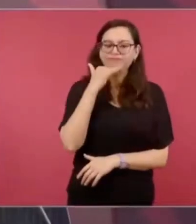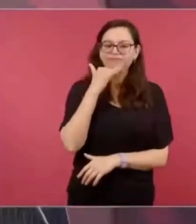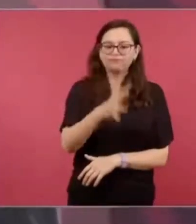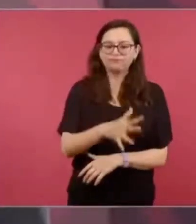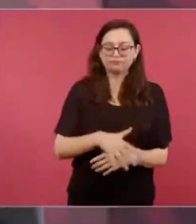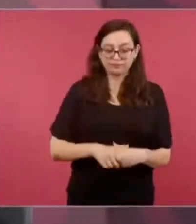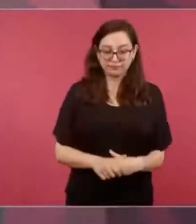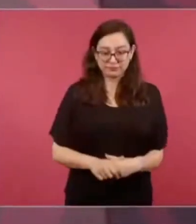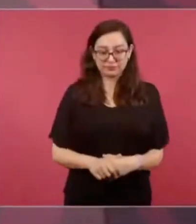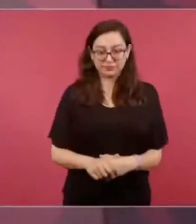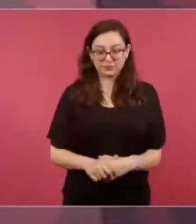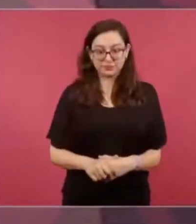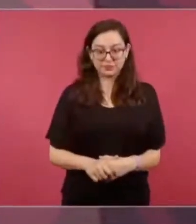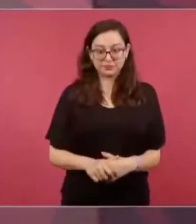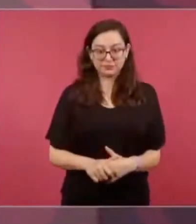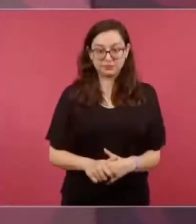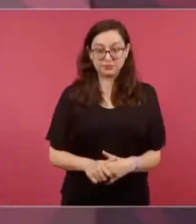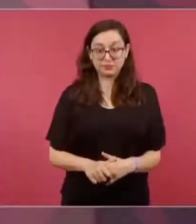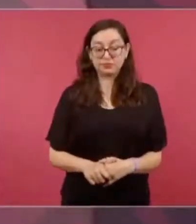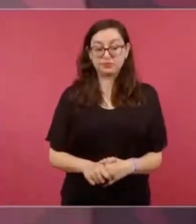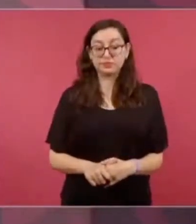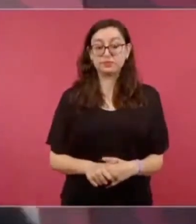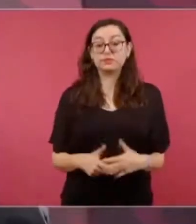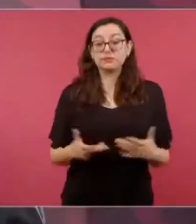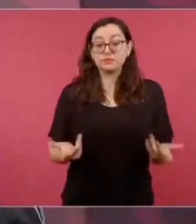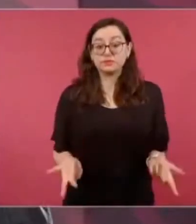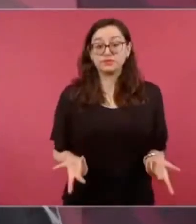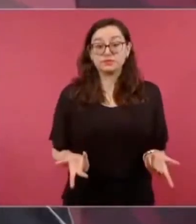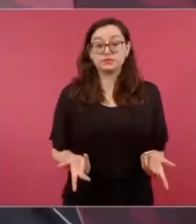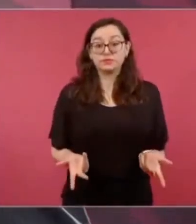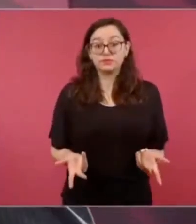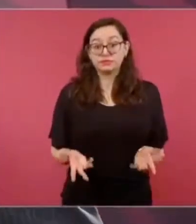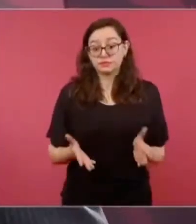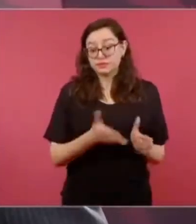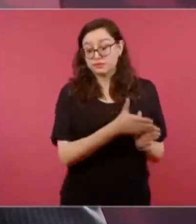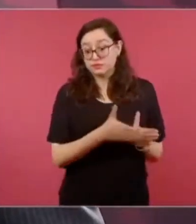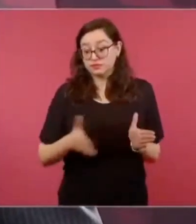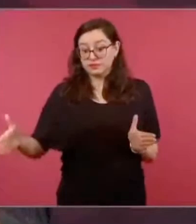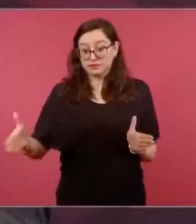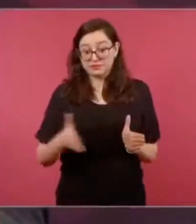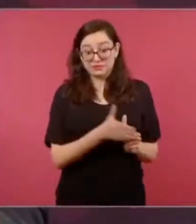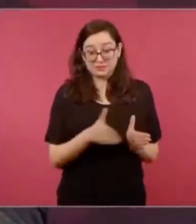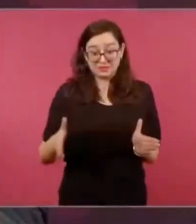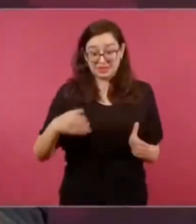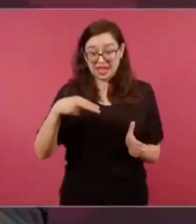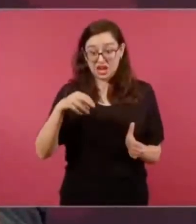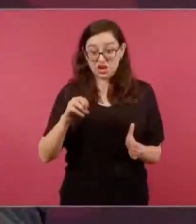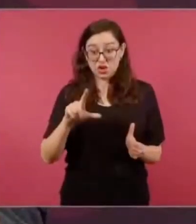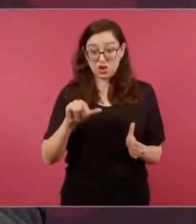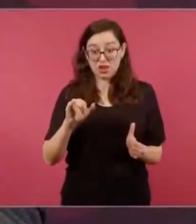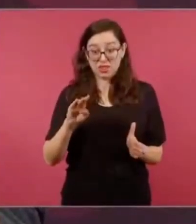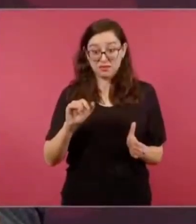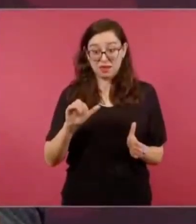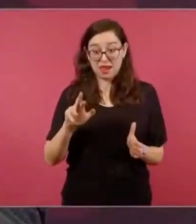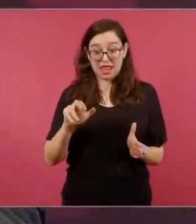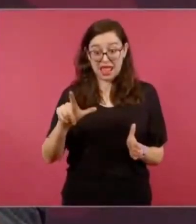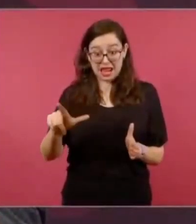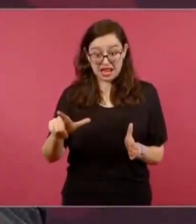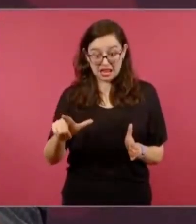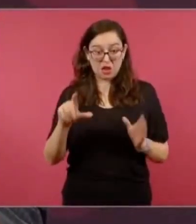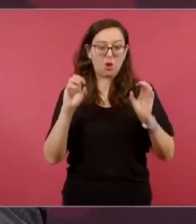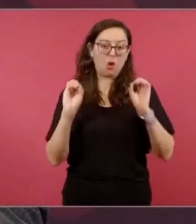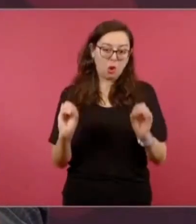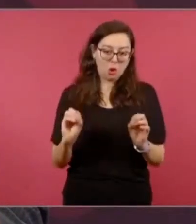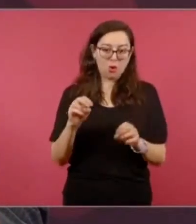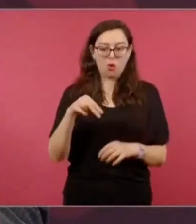sobre todo en lo que nosotros conocemos como periodo neoliberal o neoporfirista.